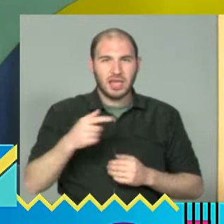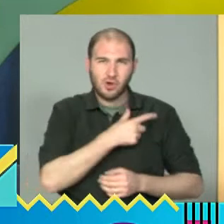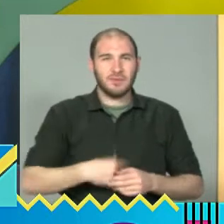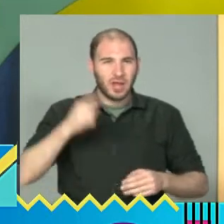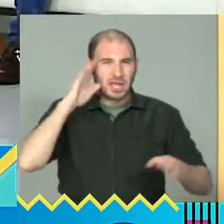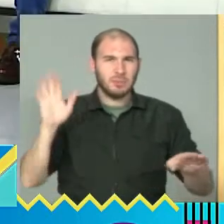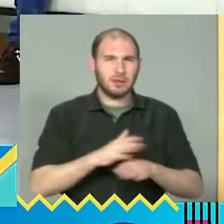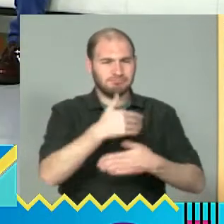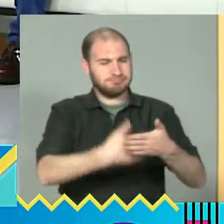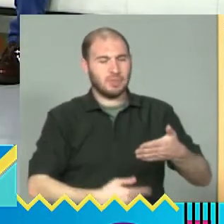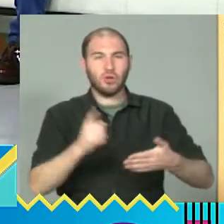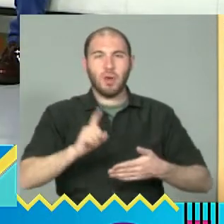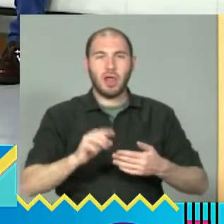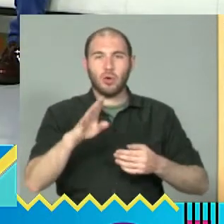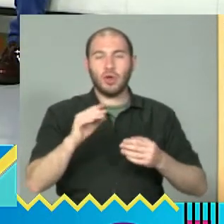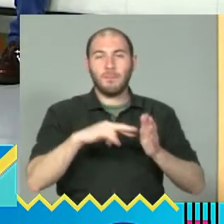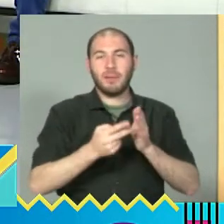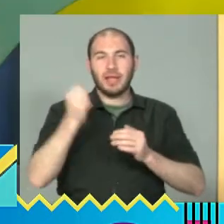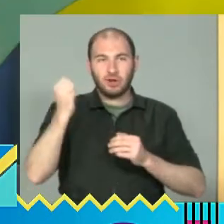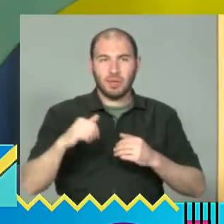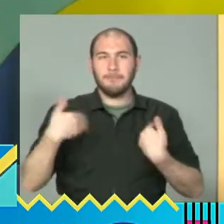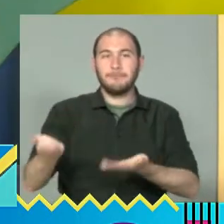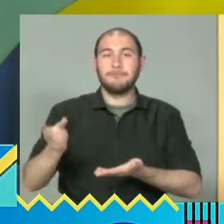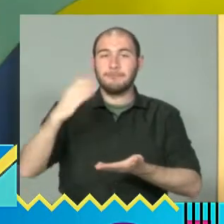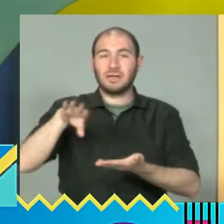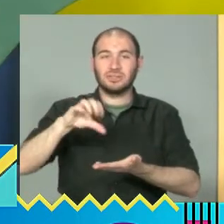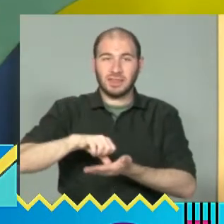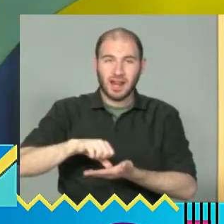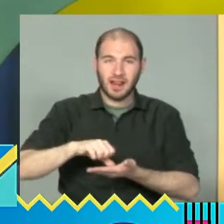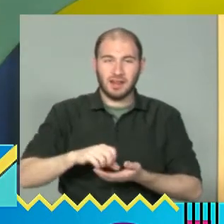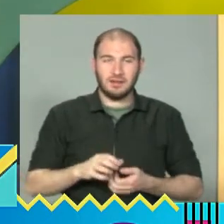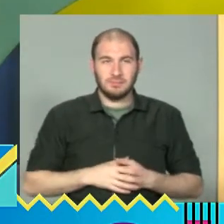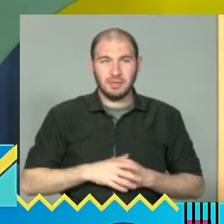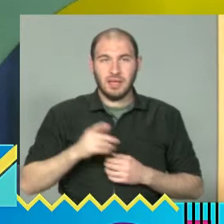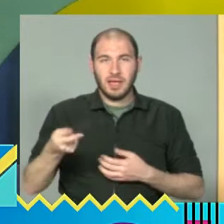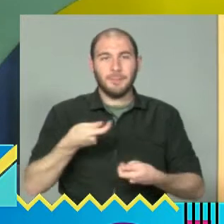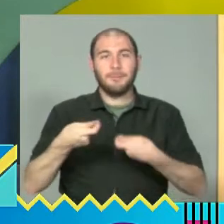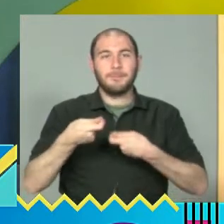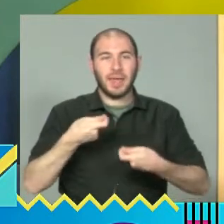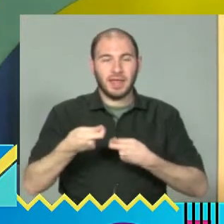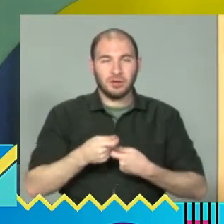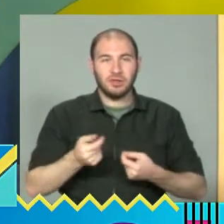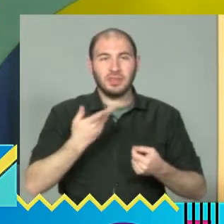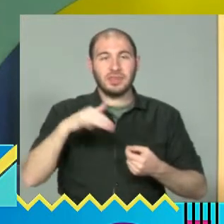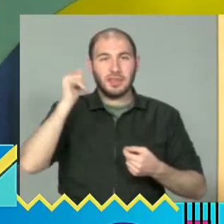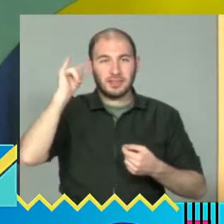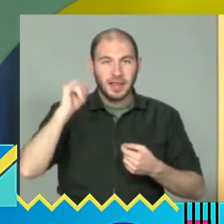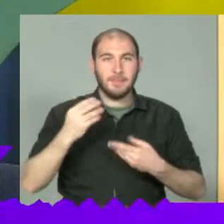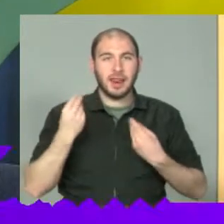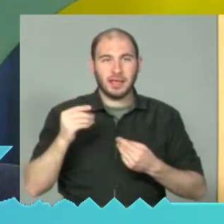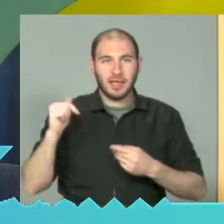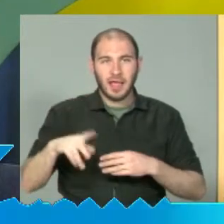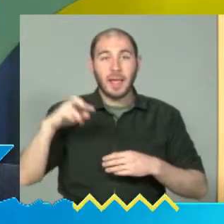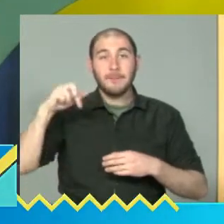gobierno en el diagnóstico, que es solamente un problema monetario y le dejo al Banco Central el manejo de las tasas de intereses para generar